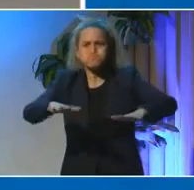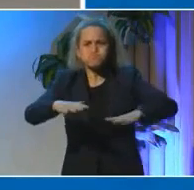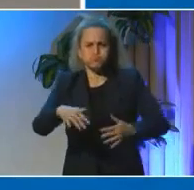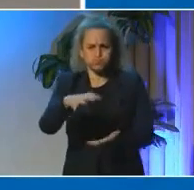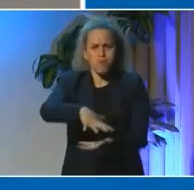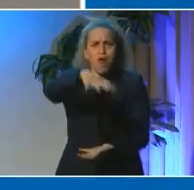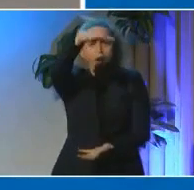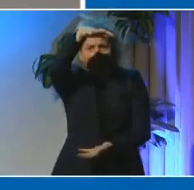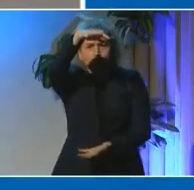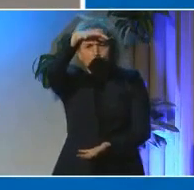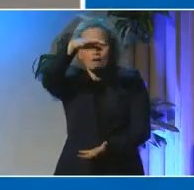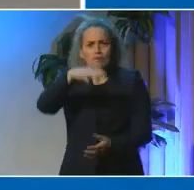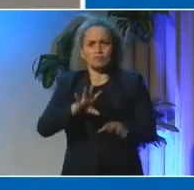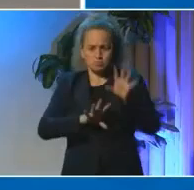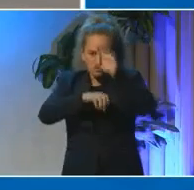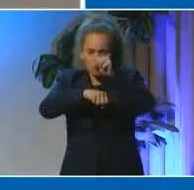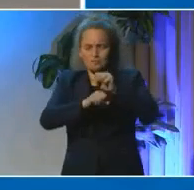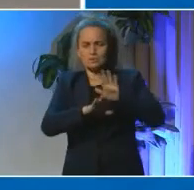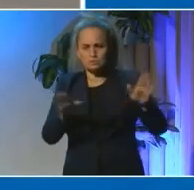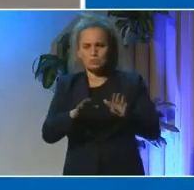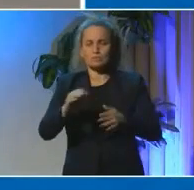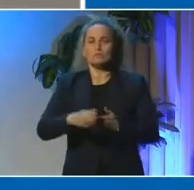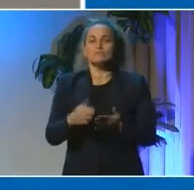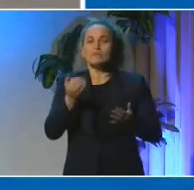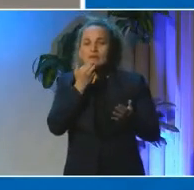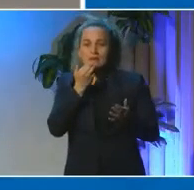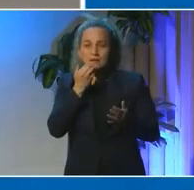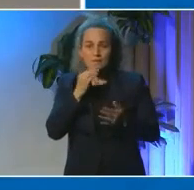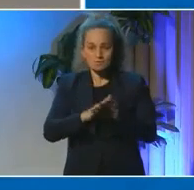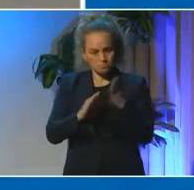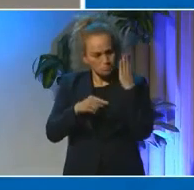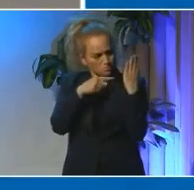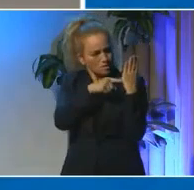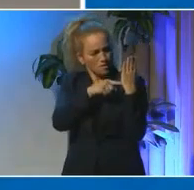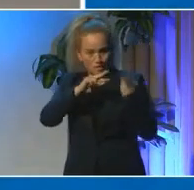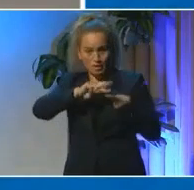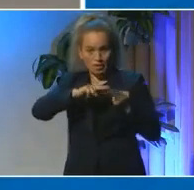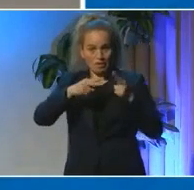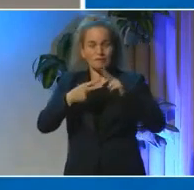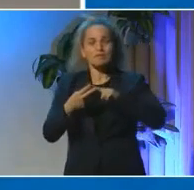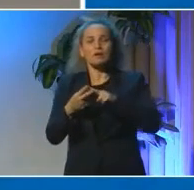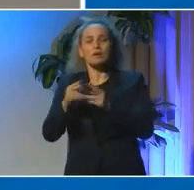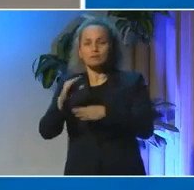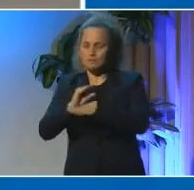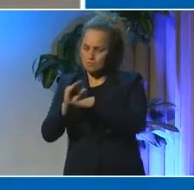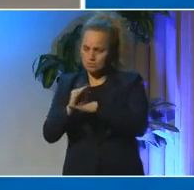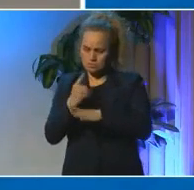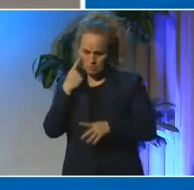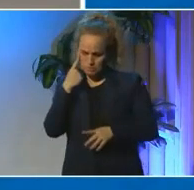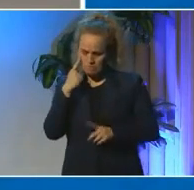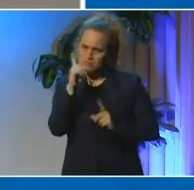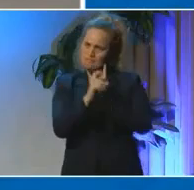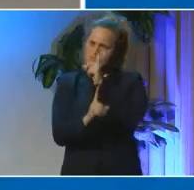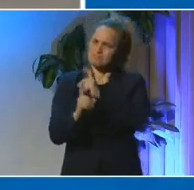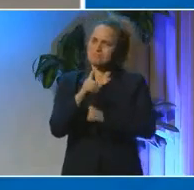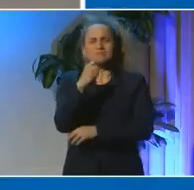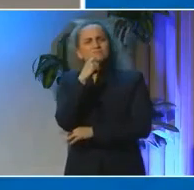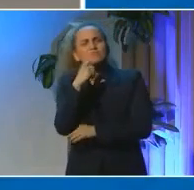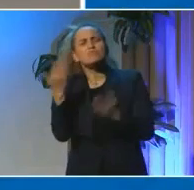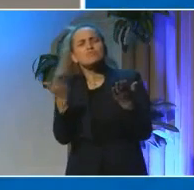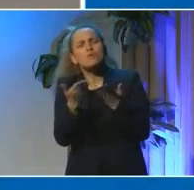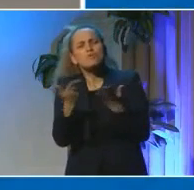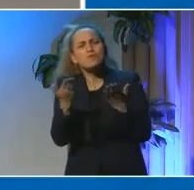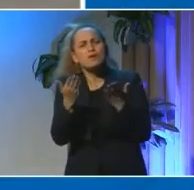eh la capacidad de lo que tiene hoy el computador que tenemos en la mano pero muy poco nos detenemos a reflexionar De dónde